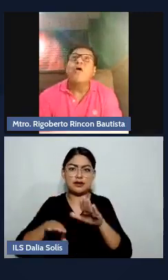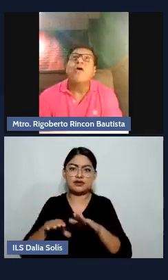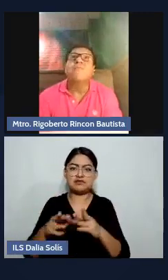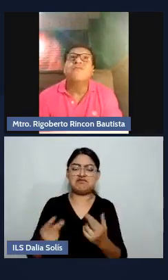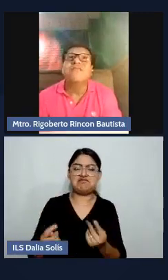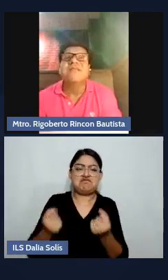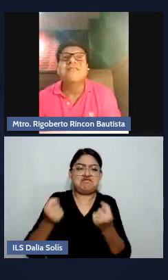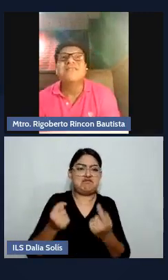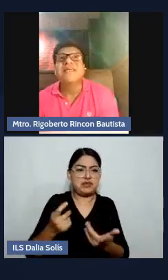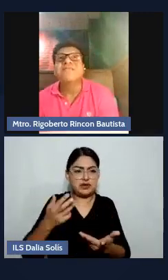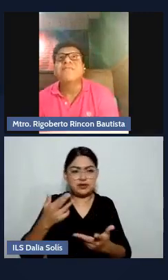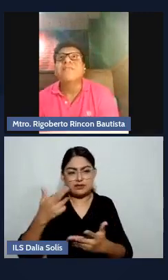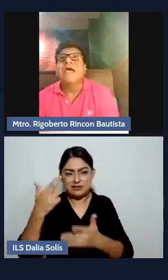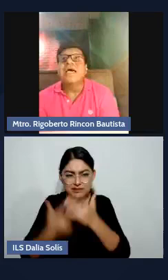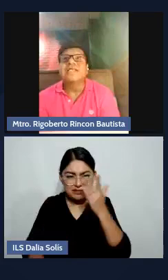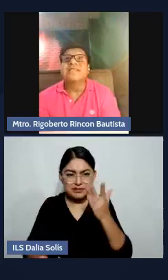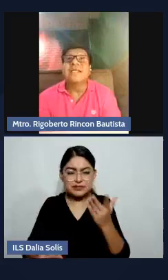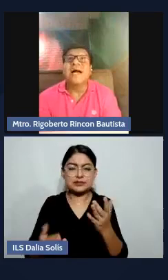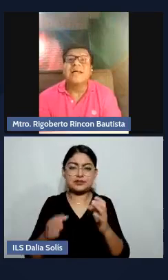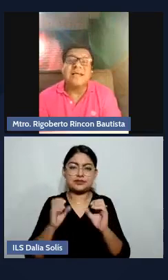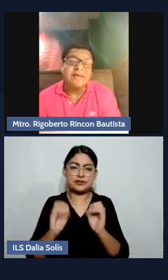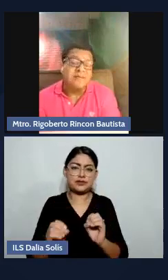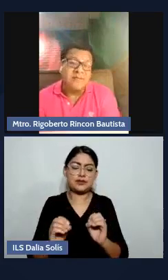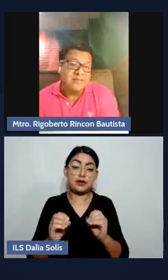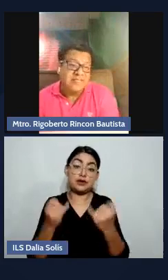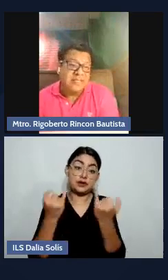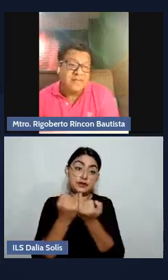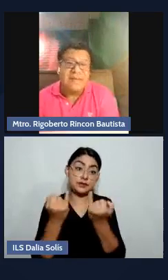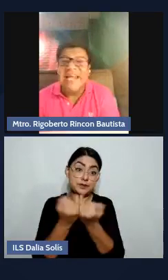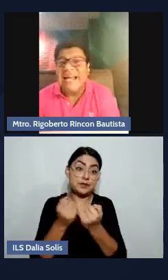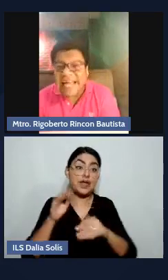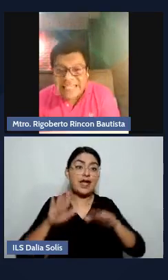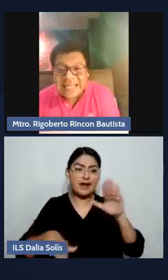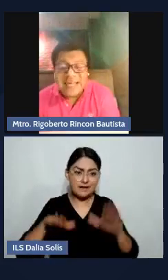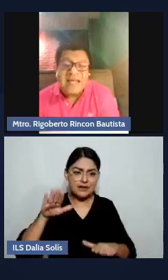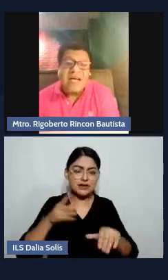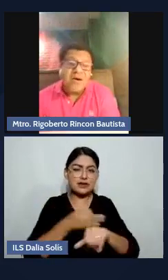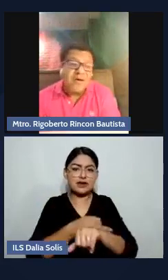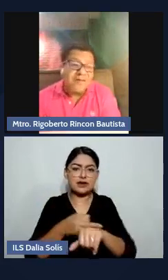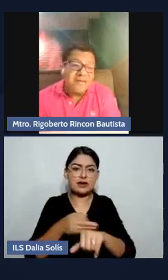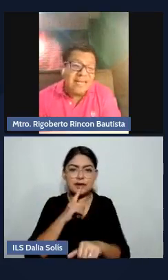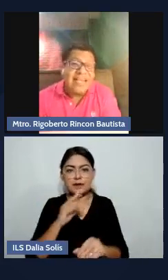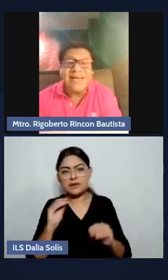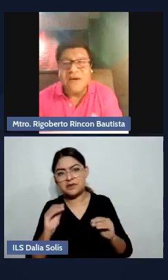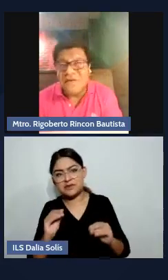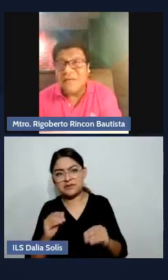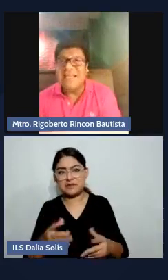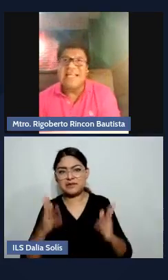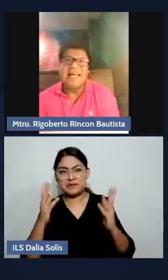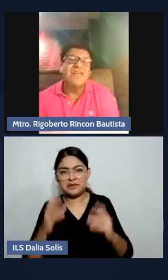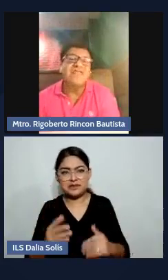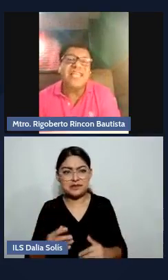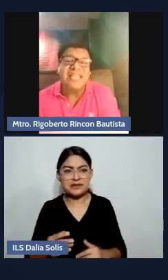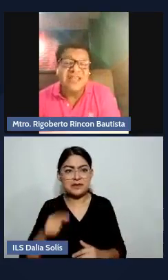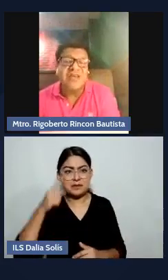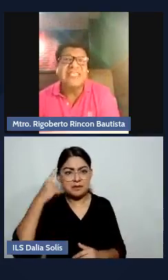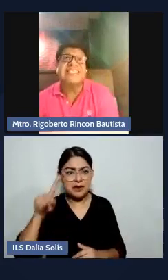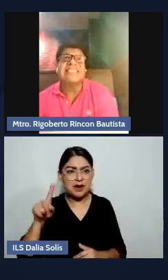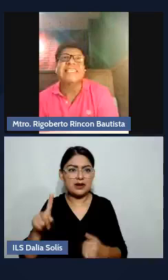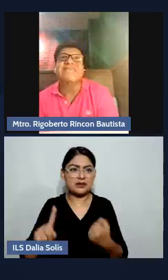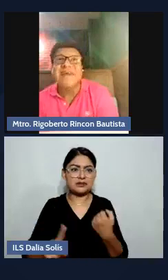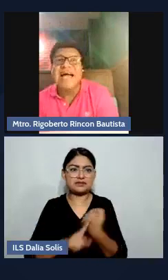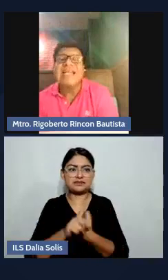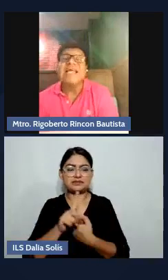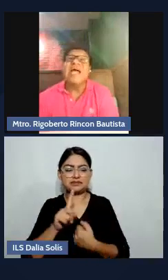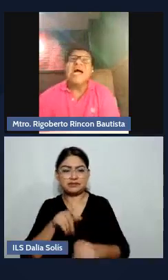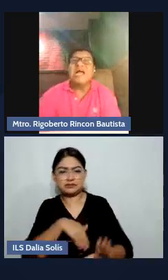veces hasta muchas veces la familia calla con la finalidad de no hacer sentir mal